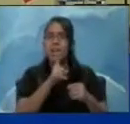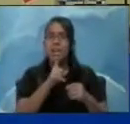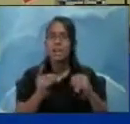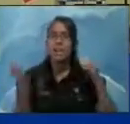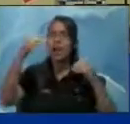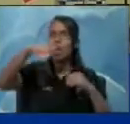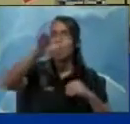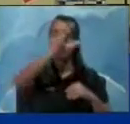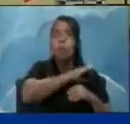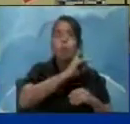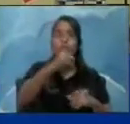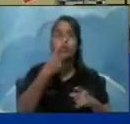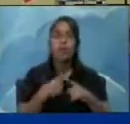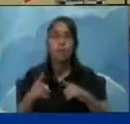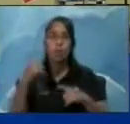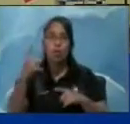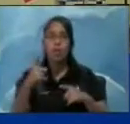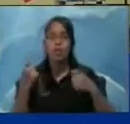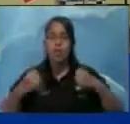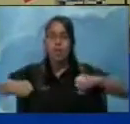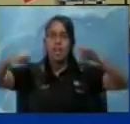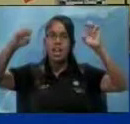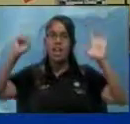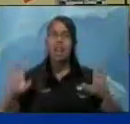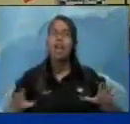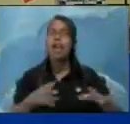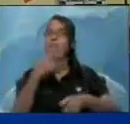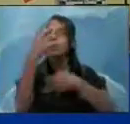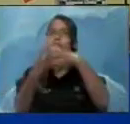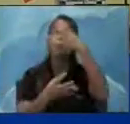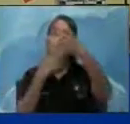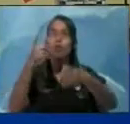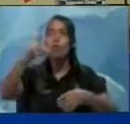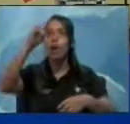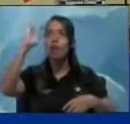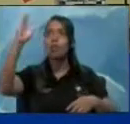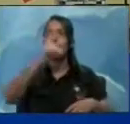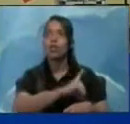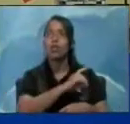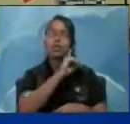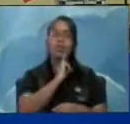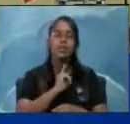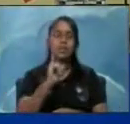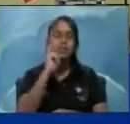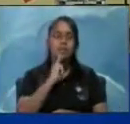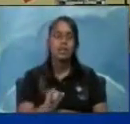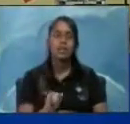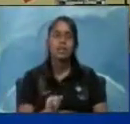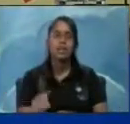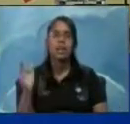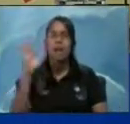Carmelo cuando Elías invocó al dios de Israel manda fuego